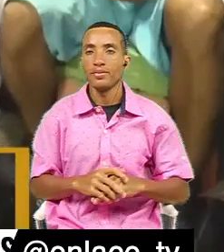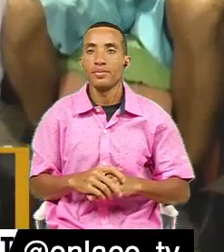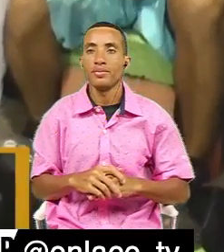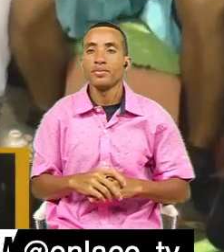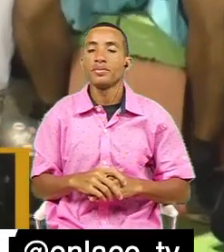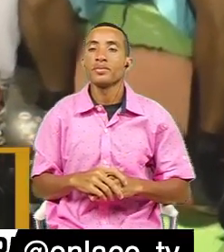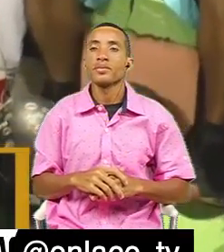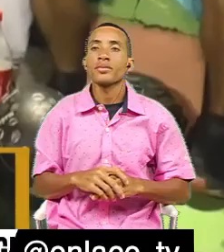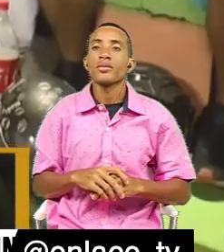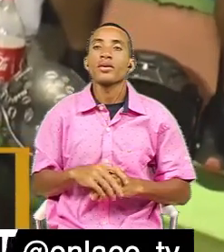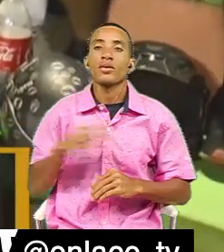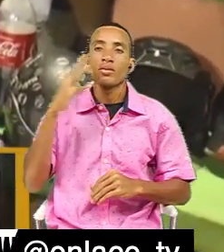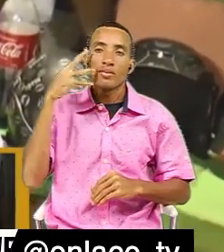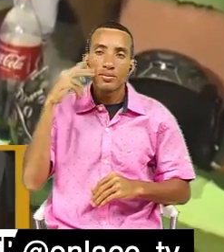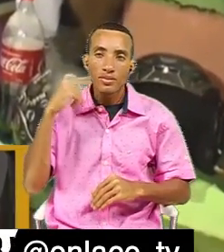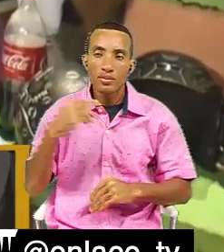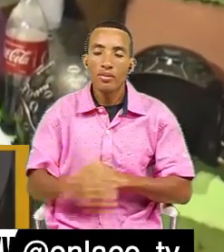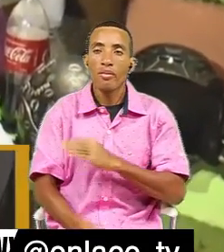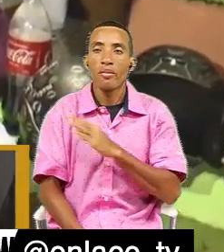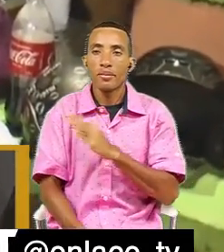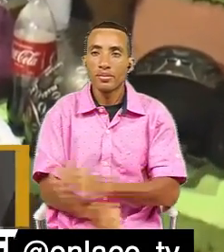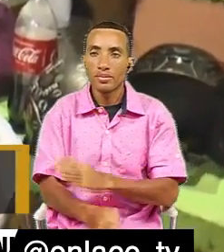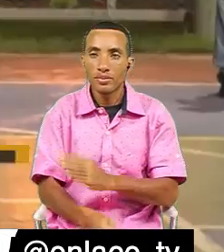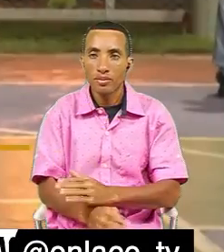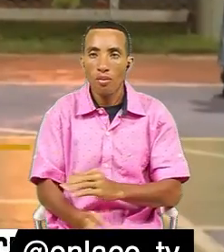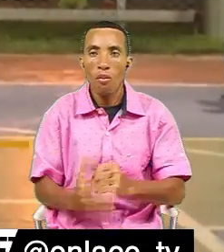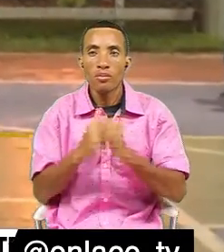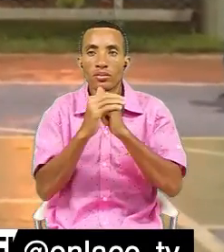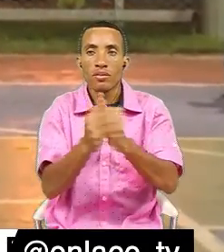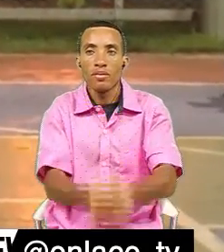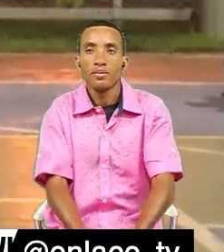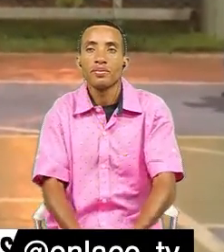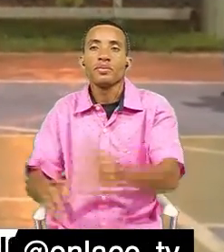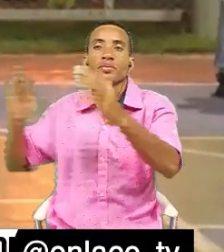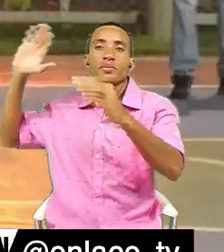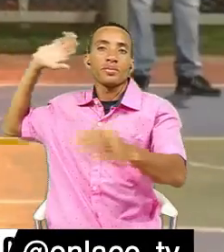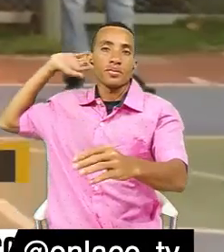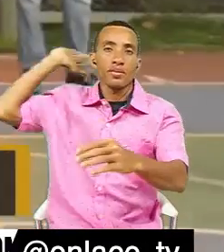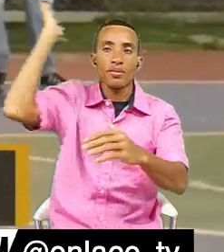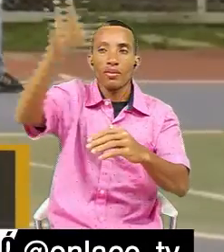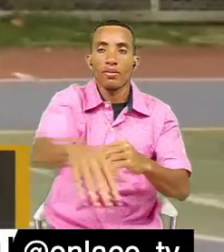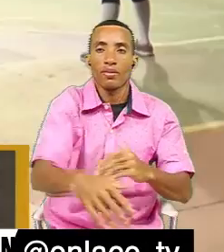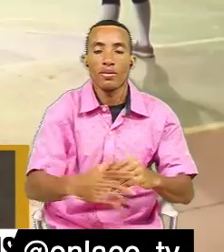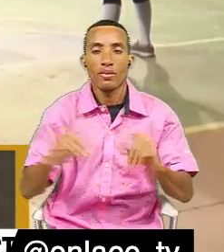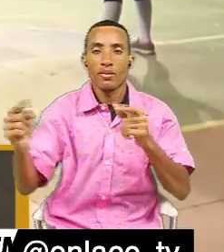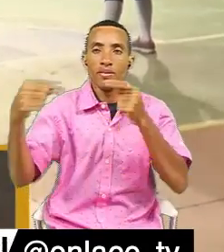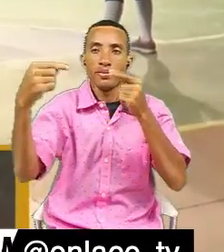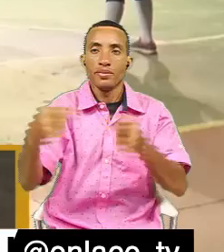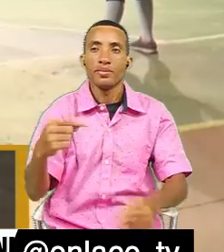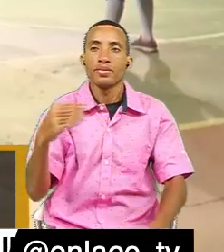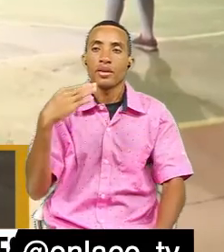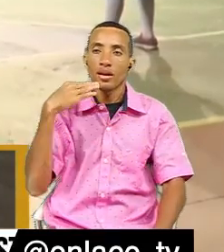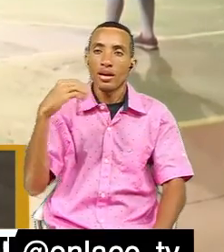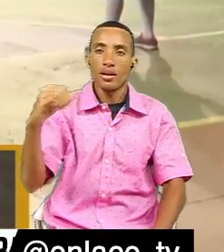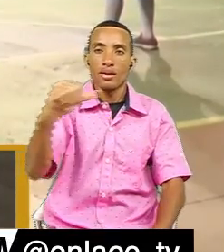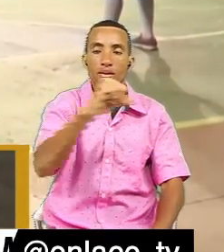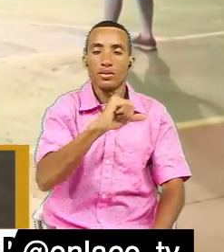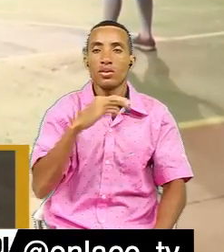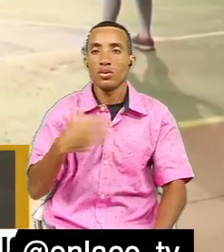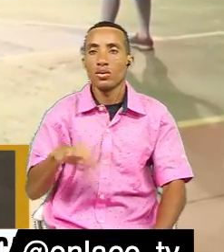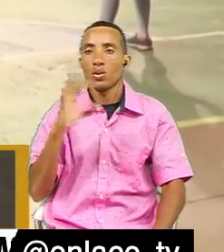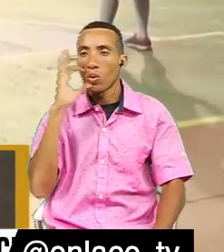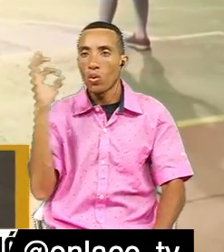tras día crece la afición del voleibol en Barrancabermeja. Con el desarrollo de los torneos municipales, ramas femenina y masculina, así se